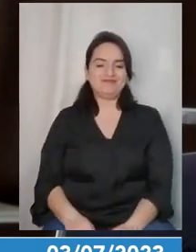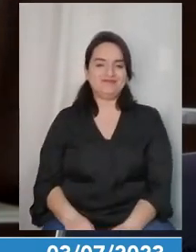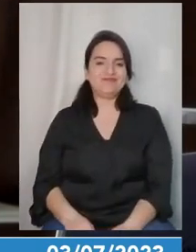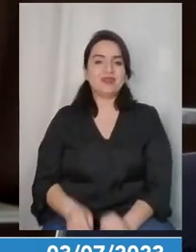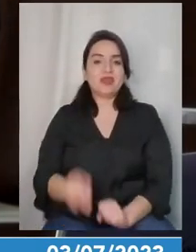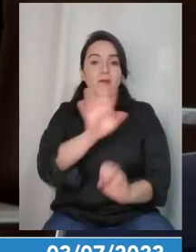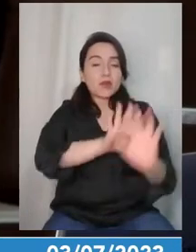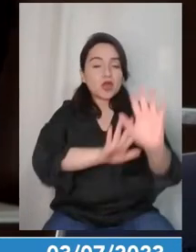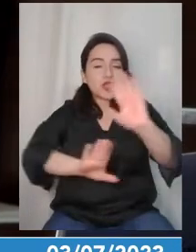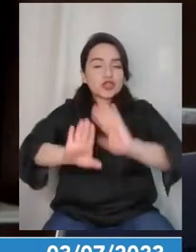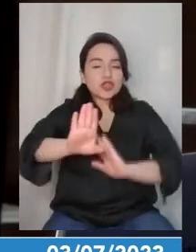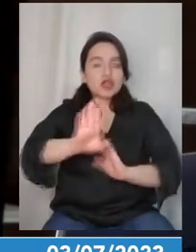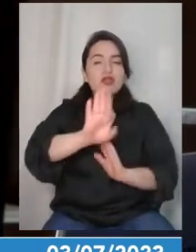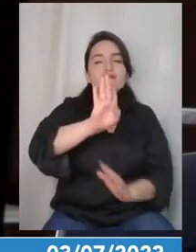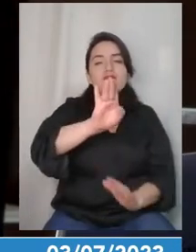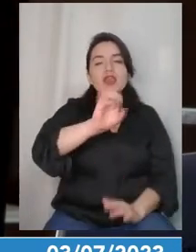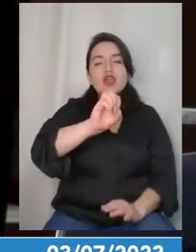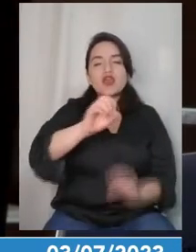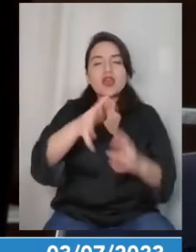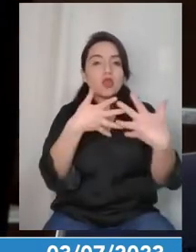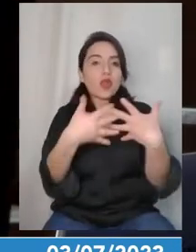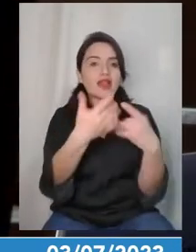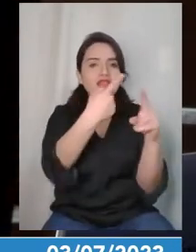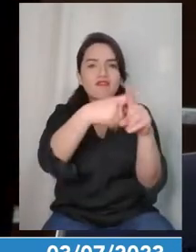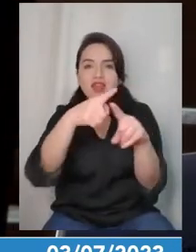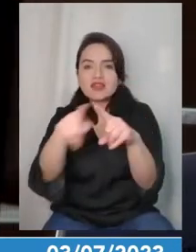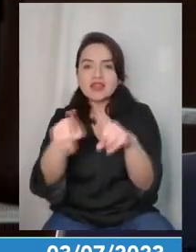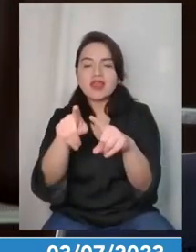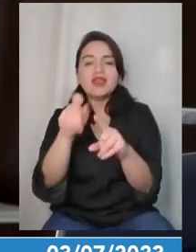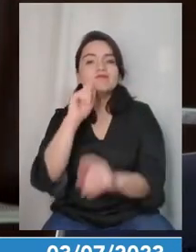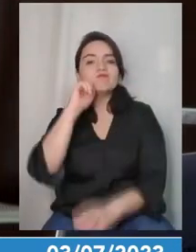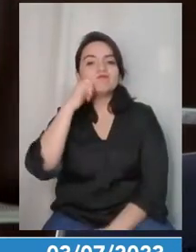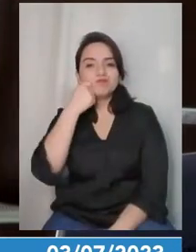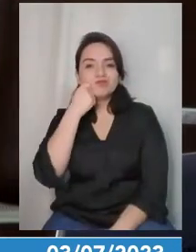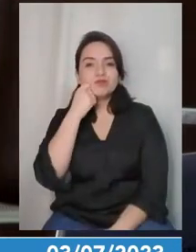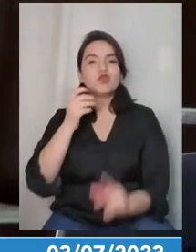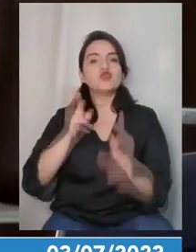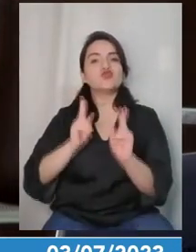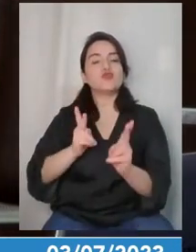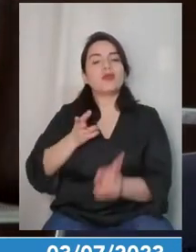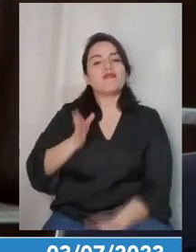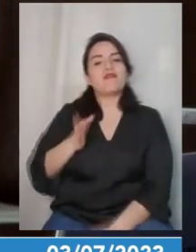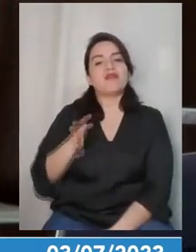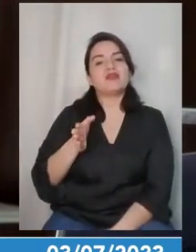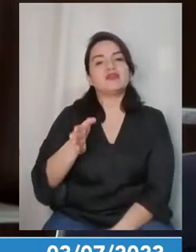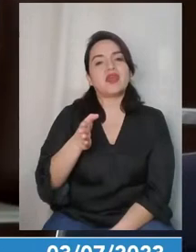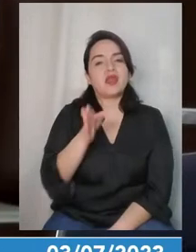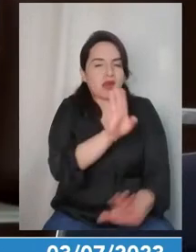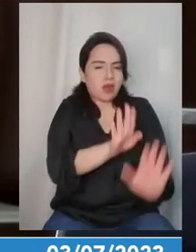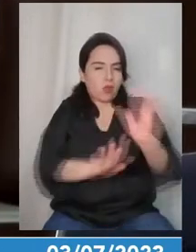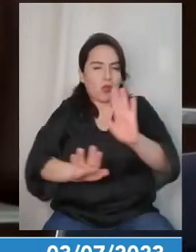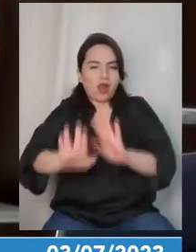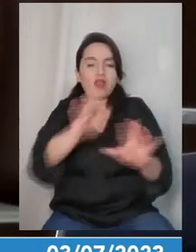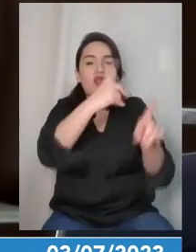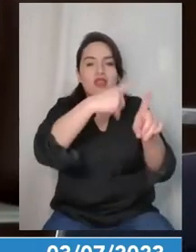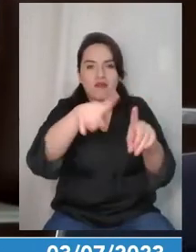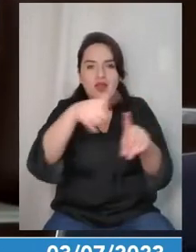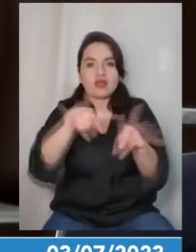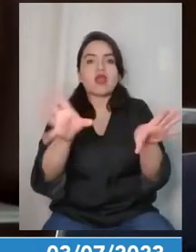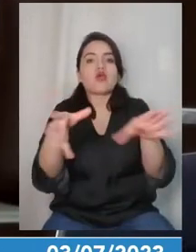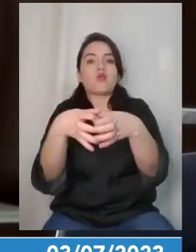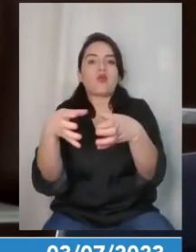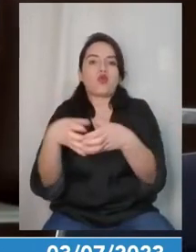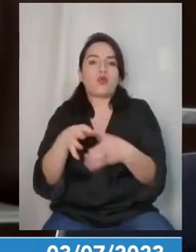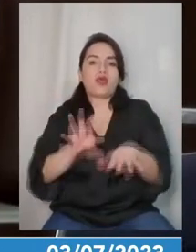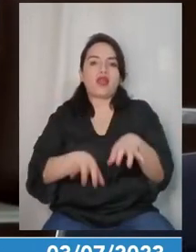obedece a la supervivencia y al resguardo de las distintas especies. Pero podemos tener